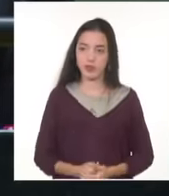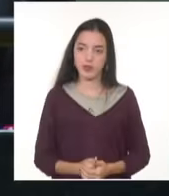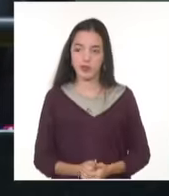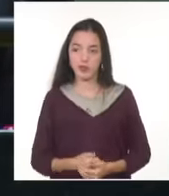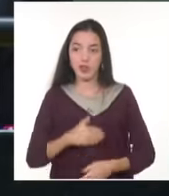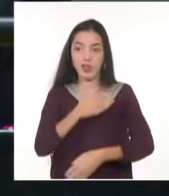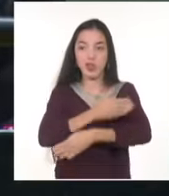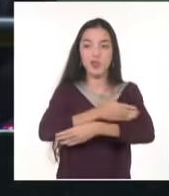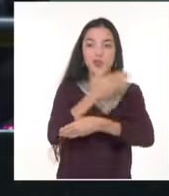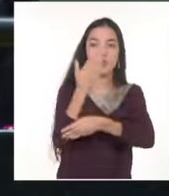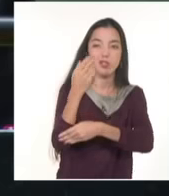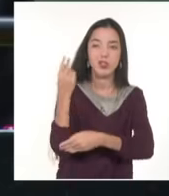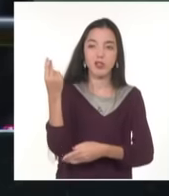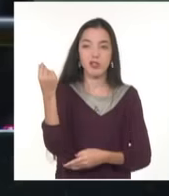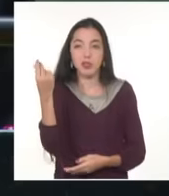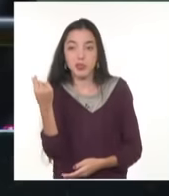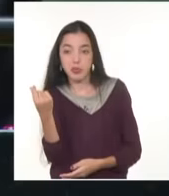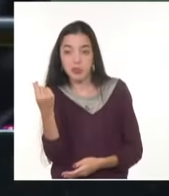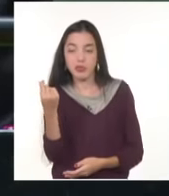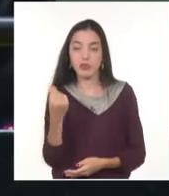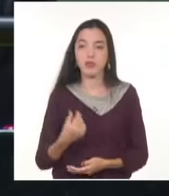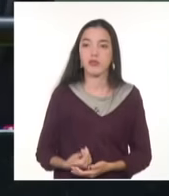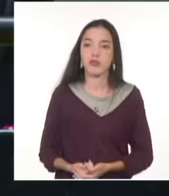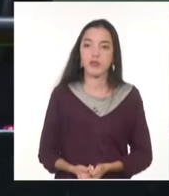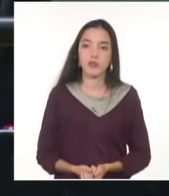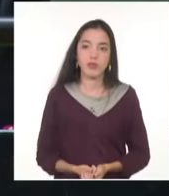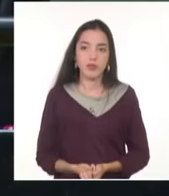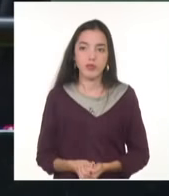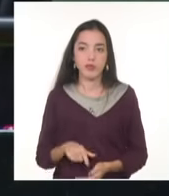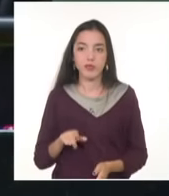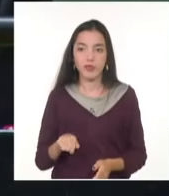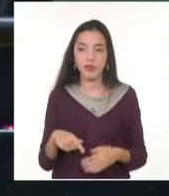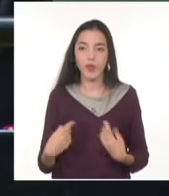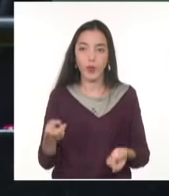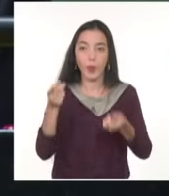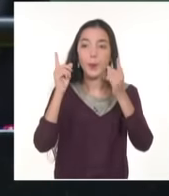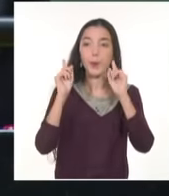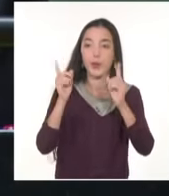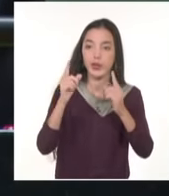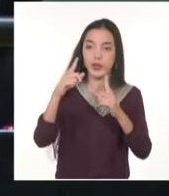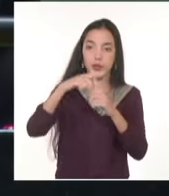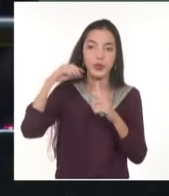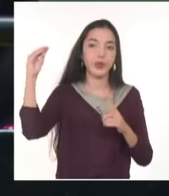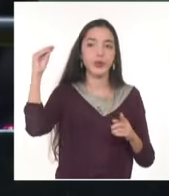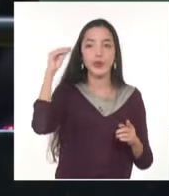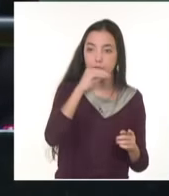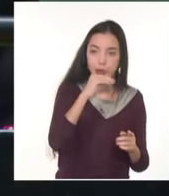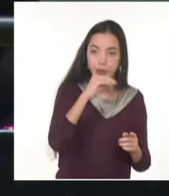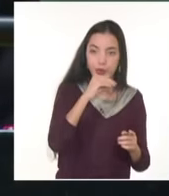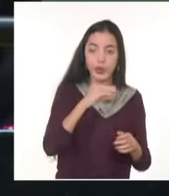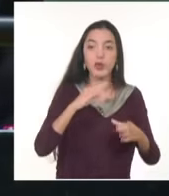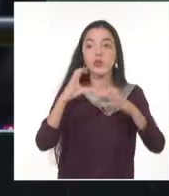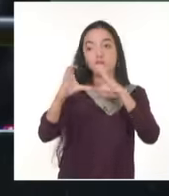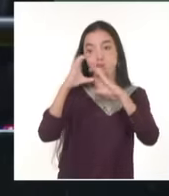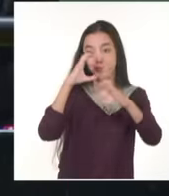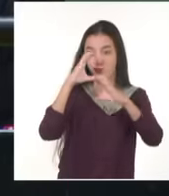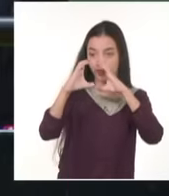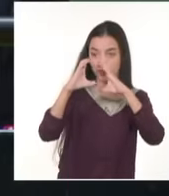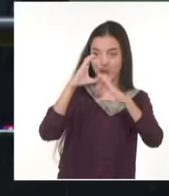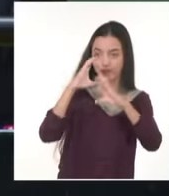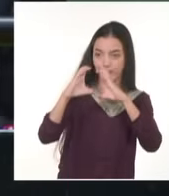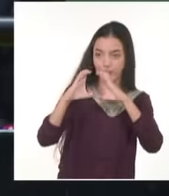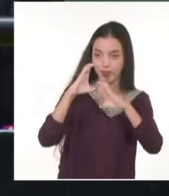económico, comercial y financiero es también político, tecnológico y comunicacional.